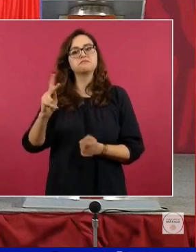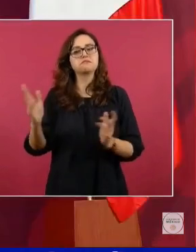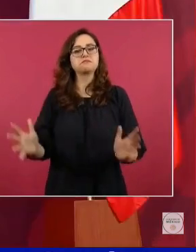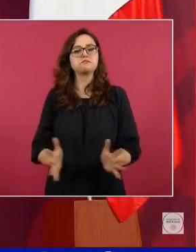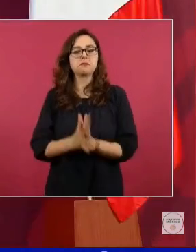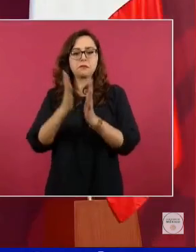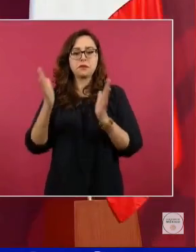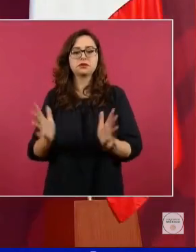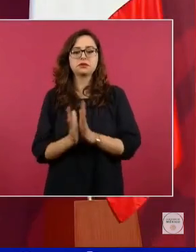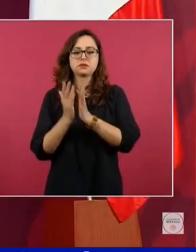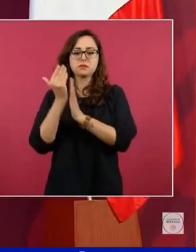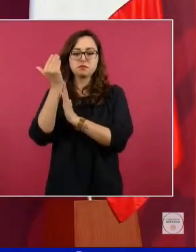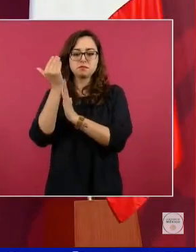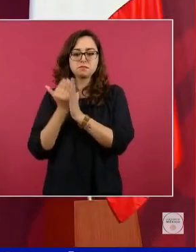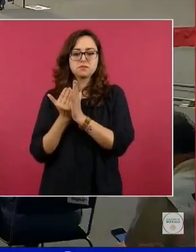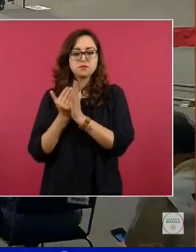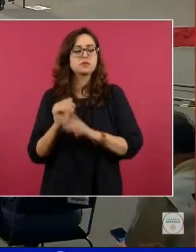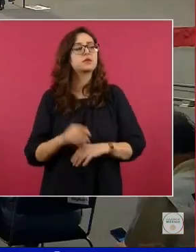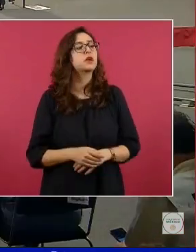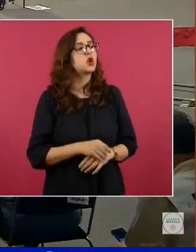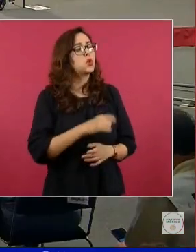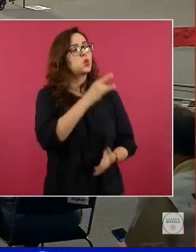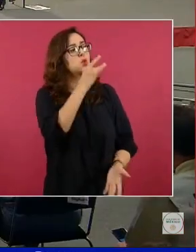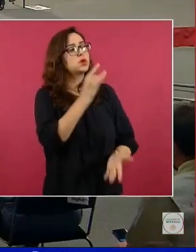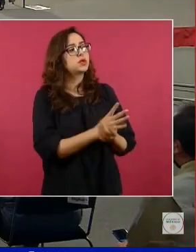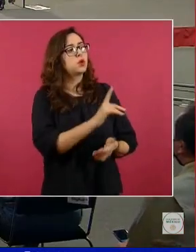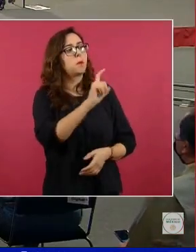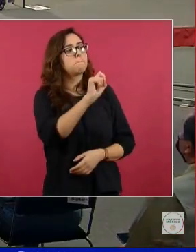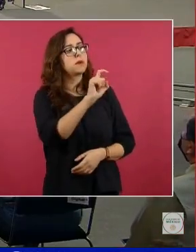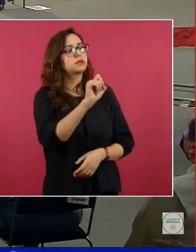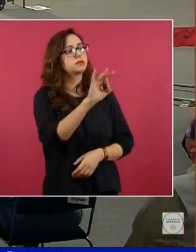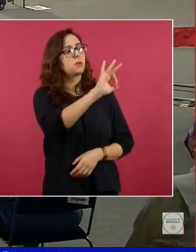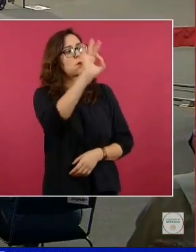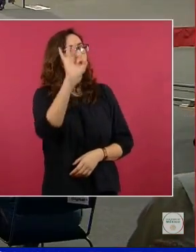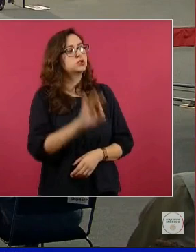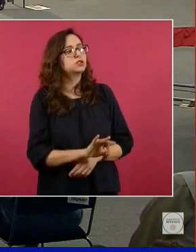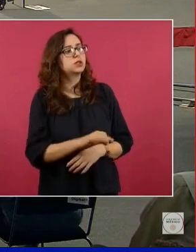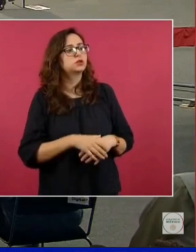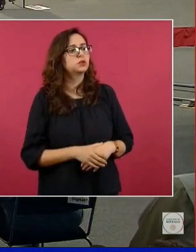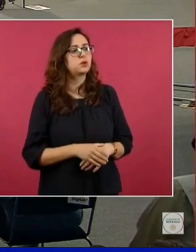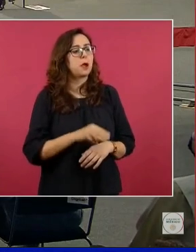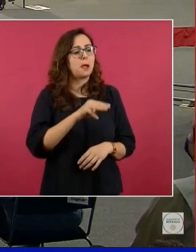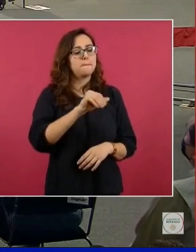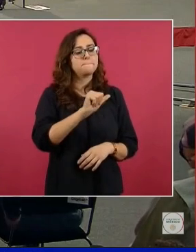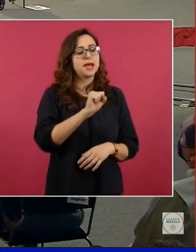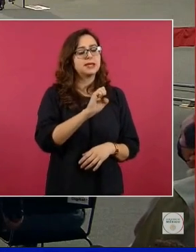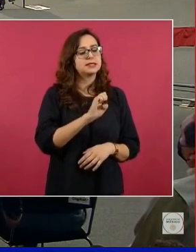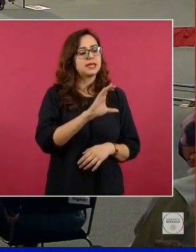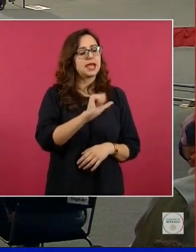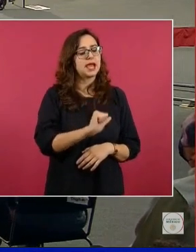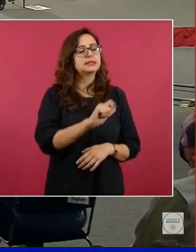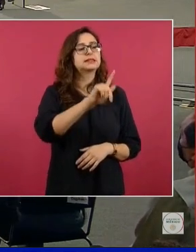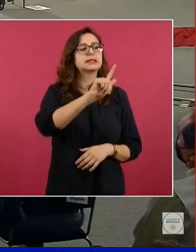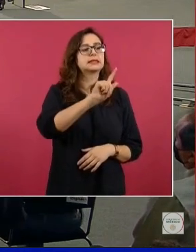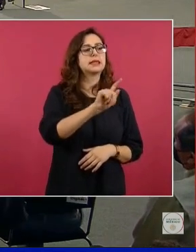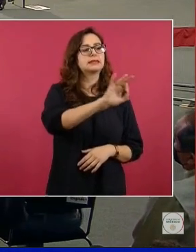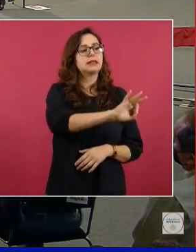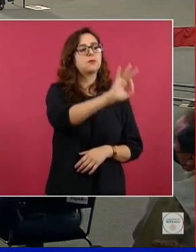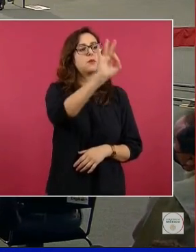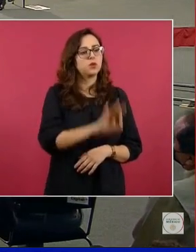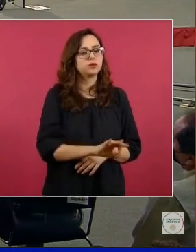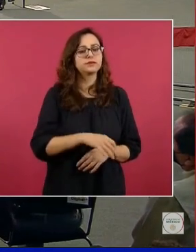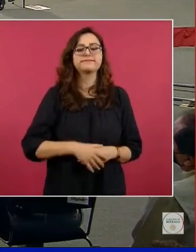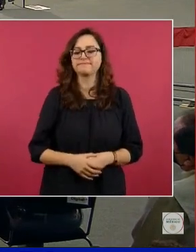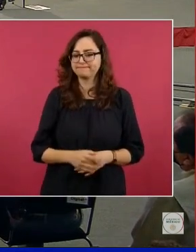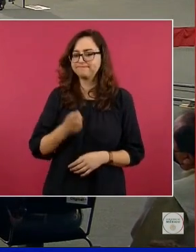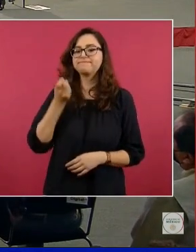participación en el mercado. Solo tiene el 20%. Sí. Y el 70% lo tiene. Así es. Esta es la empresa, vamos